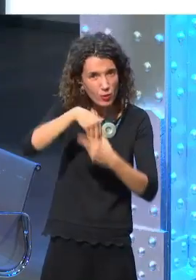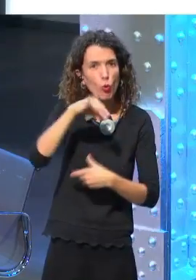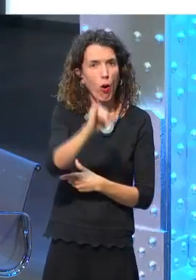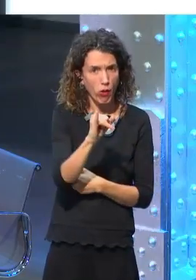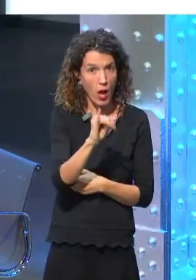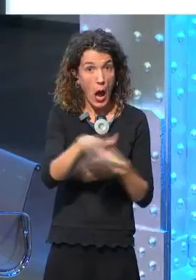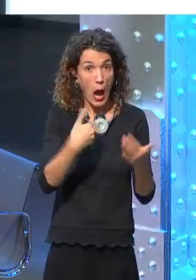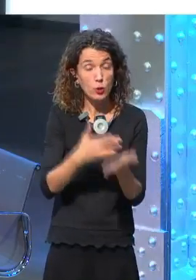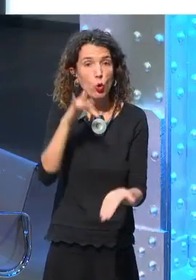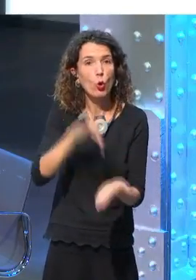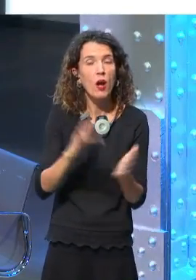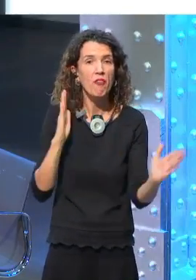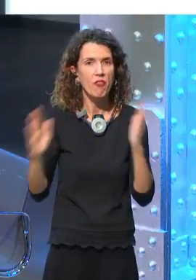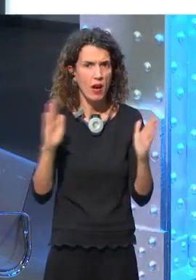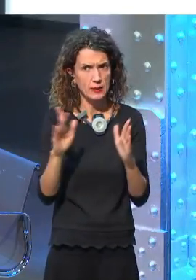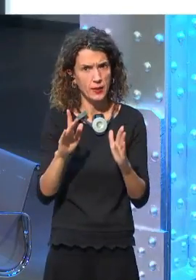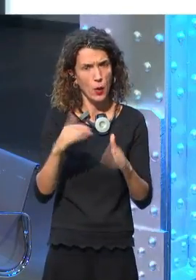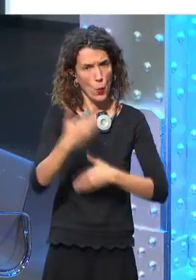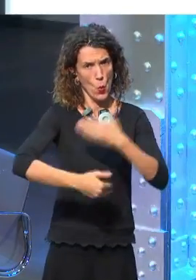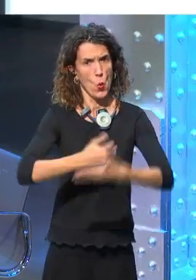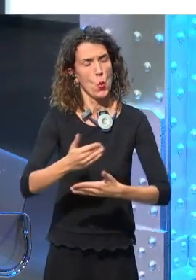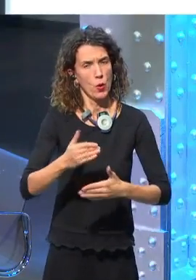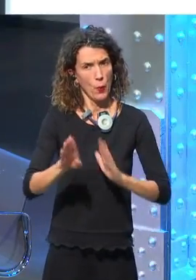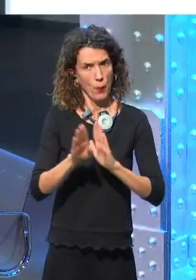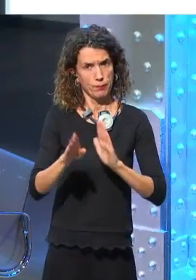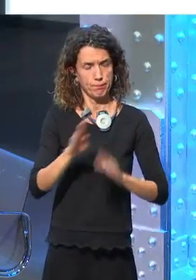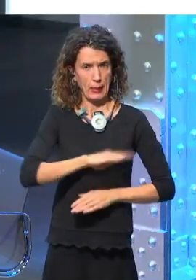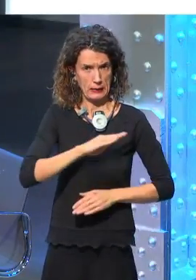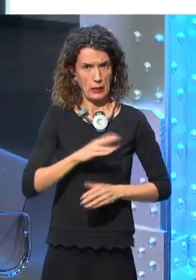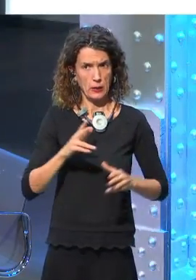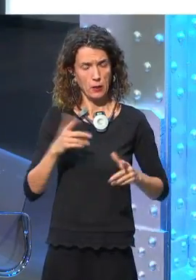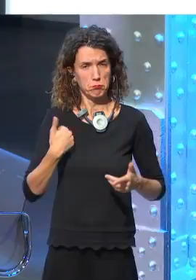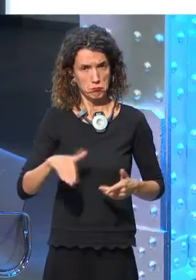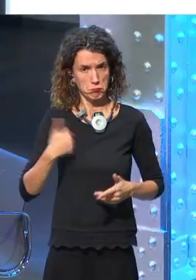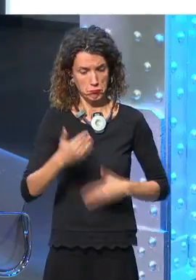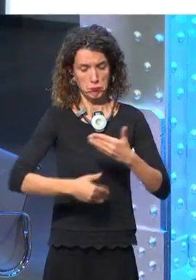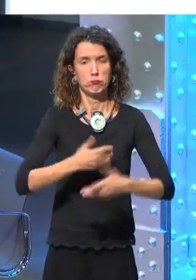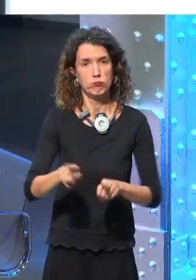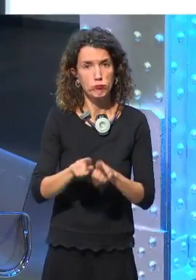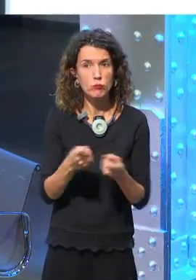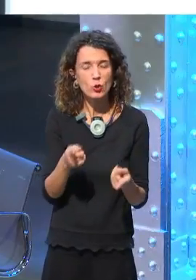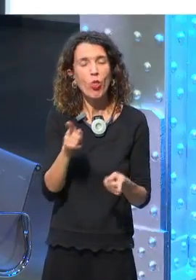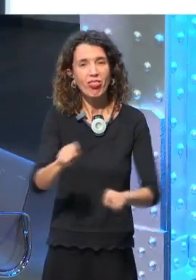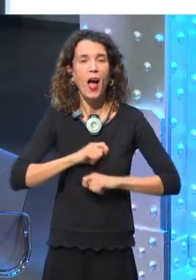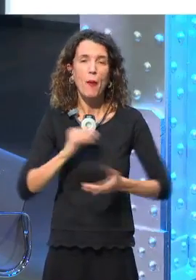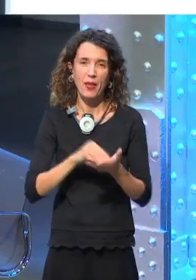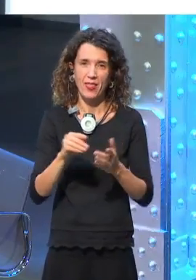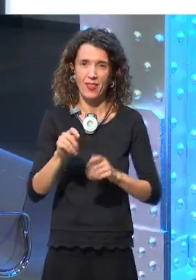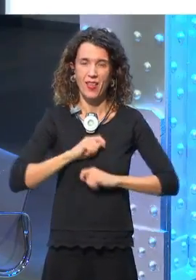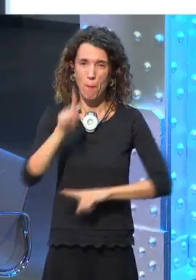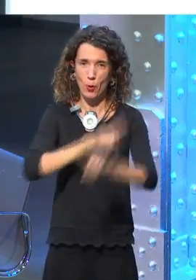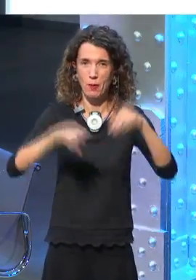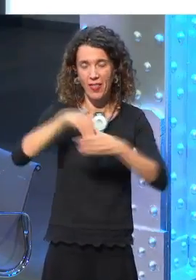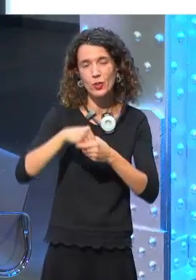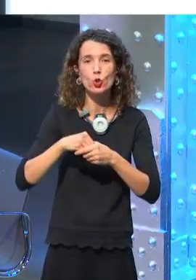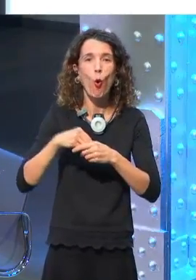hasta una fase muy avanzada de la planificación, lo que normalmente suele ser un problema en la